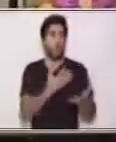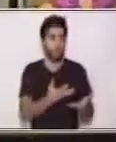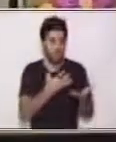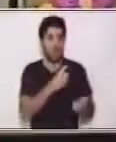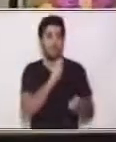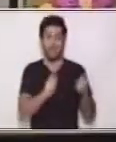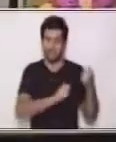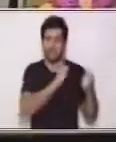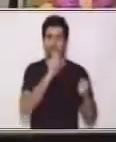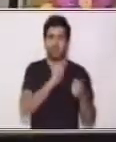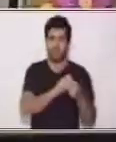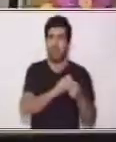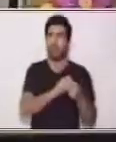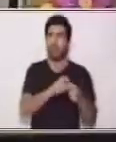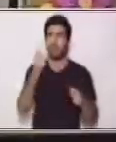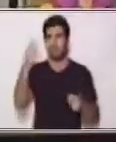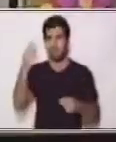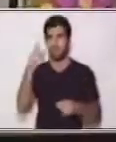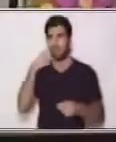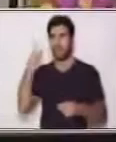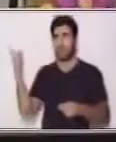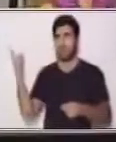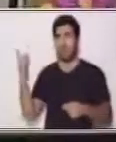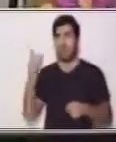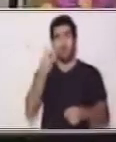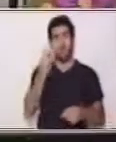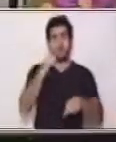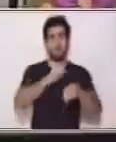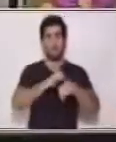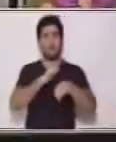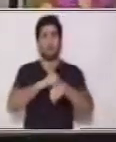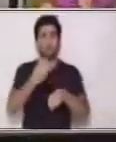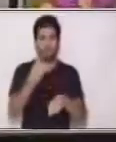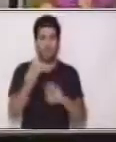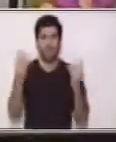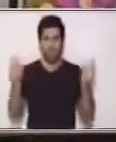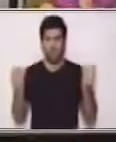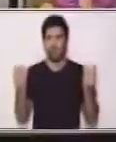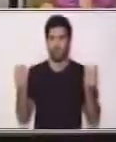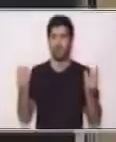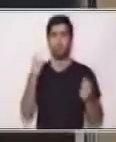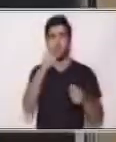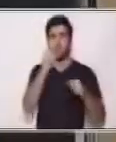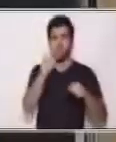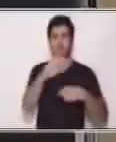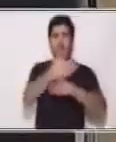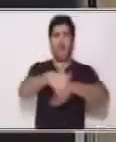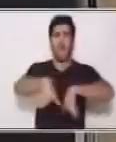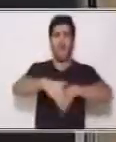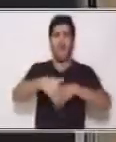que encontré ambas piedras. ¿Puedes tú salir al patio o